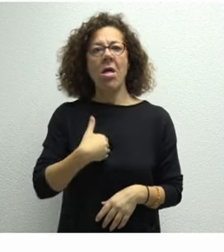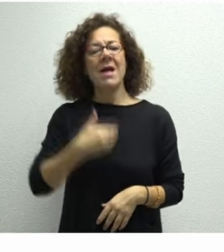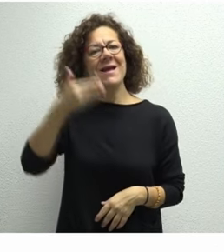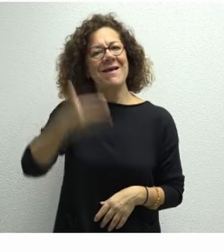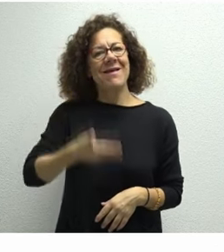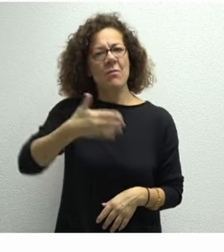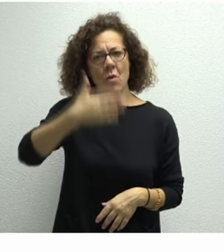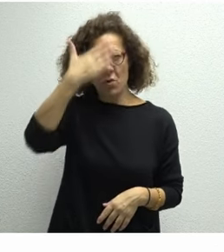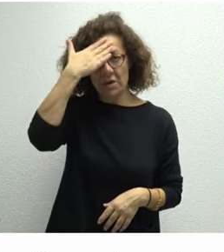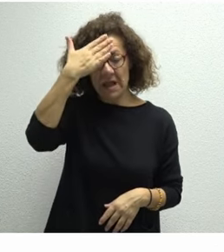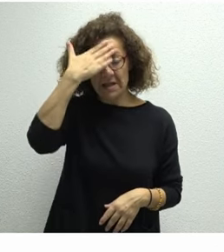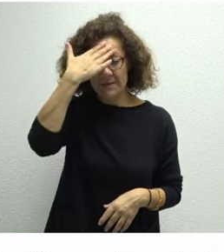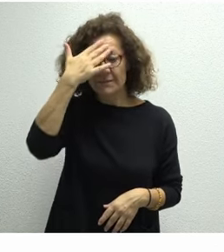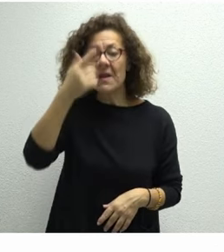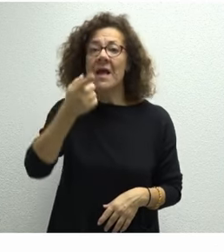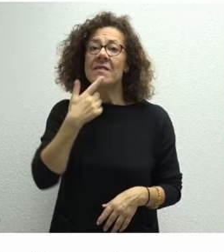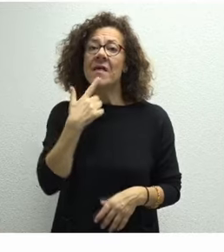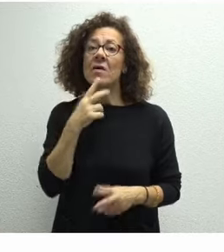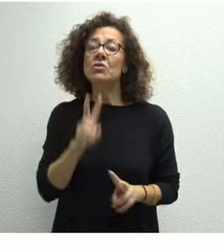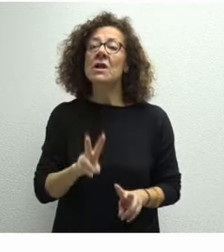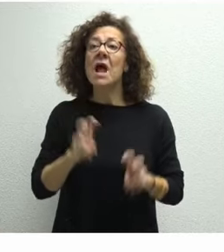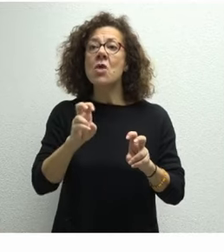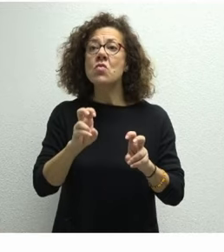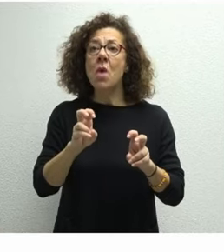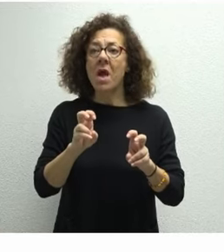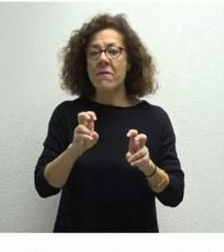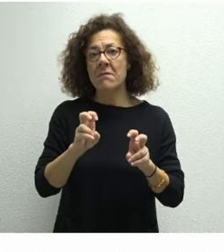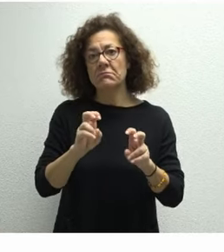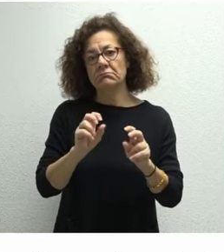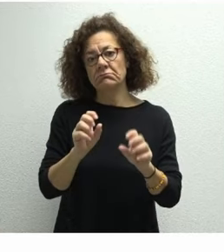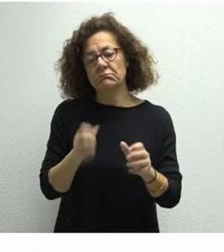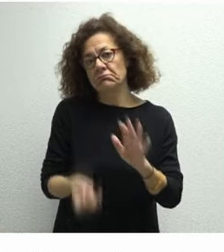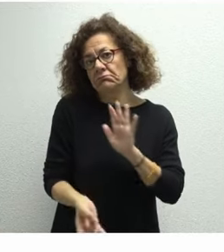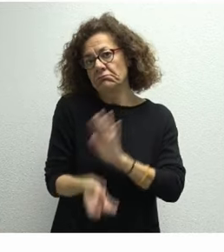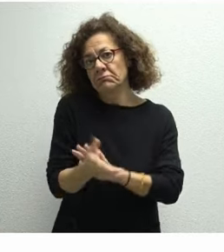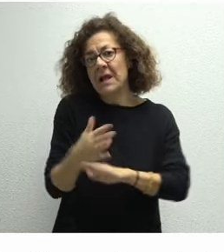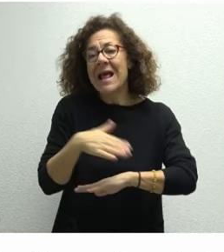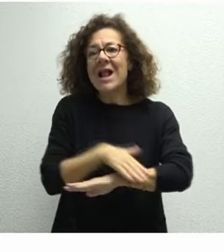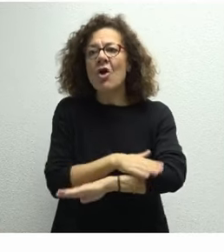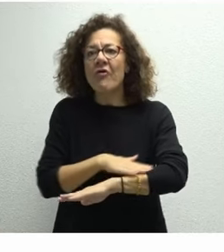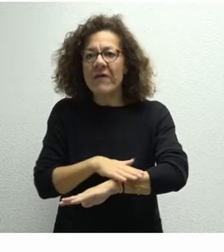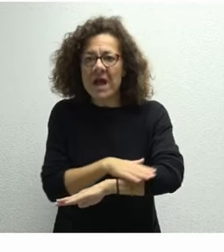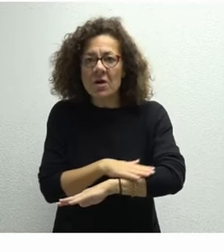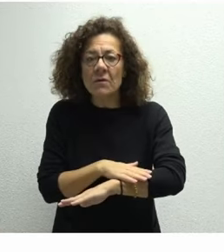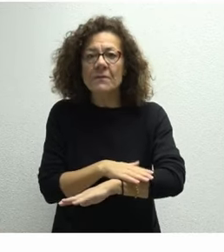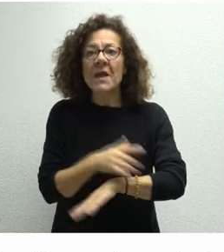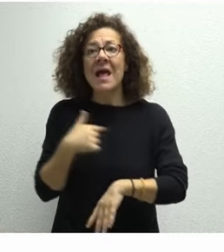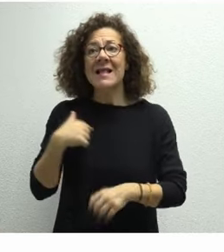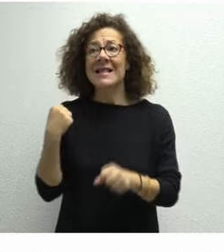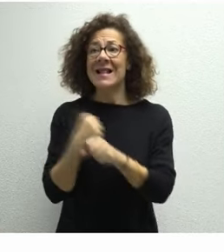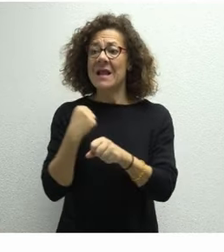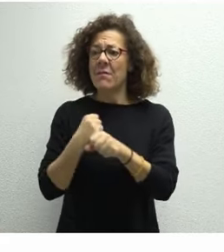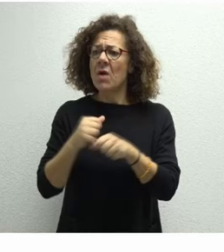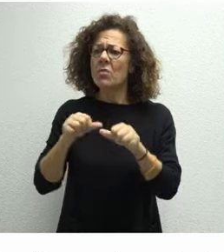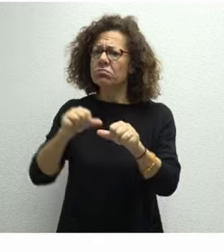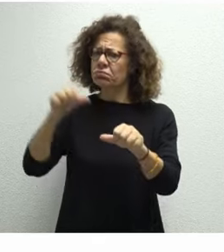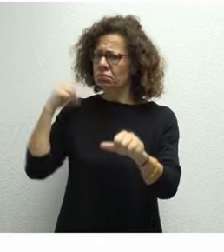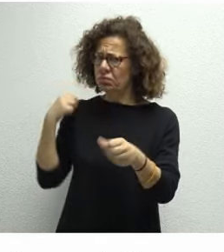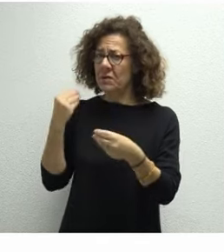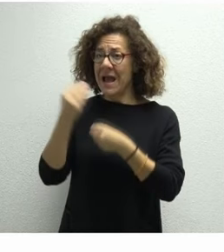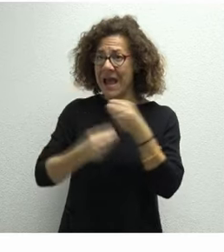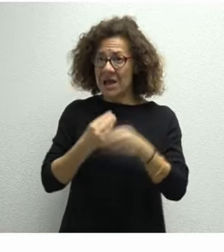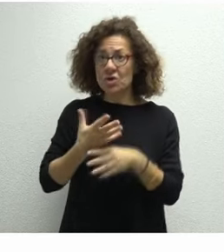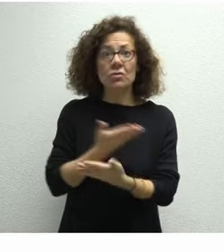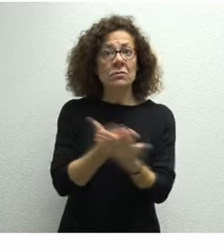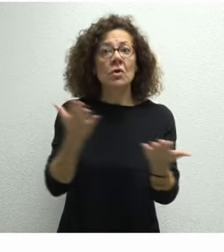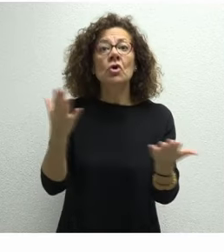comentábamos que con la nueva constitución del gobierno el informe que sale del trabajo que habéis desarrollado todos y todas